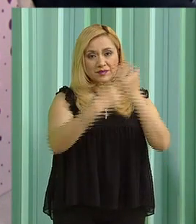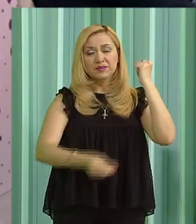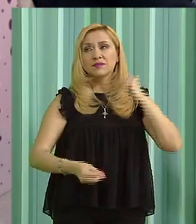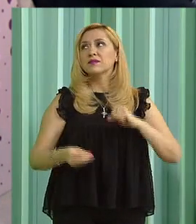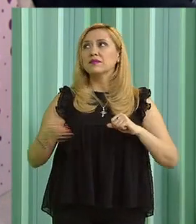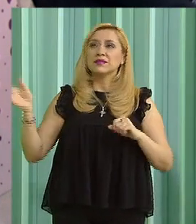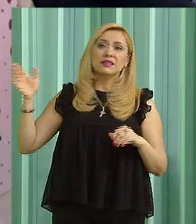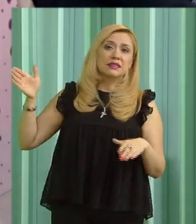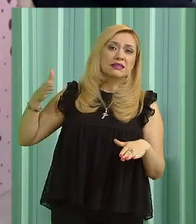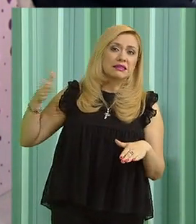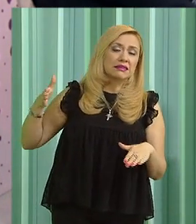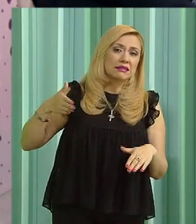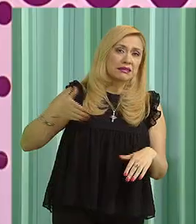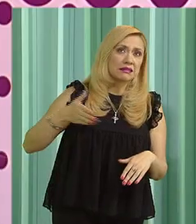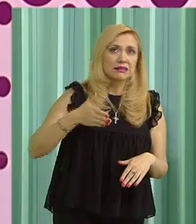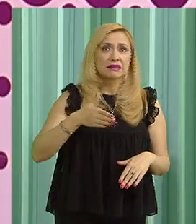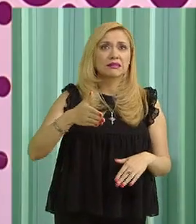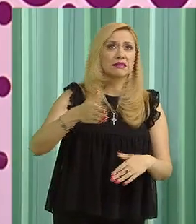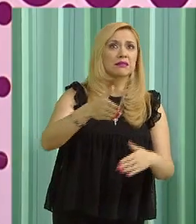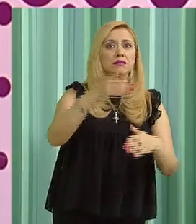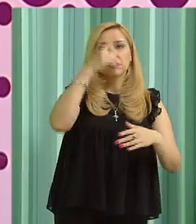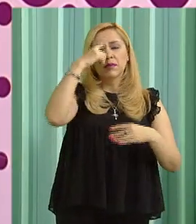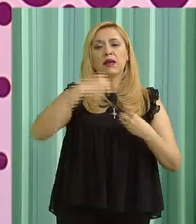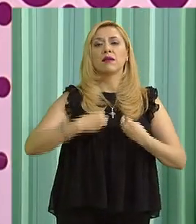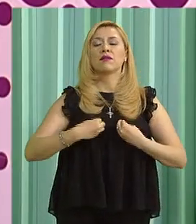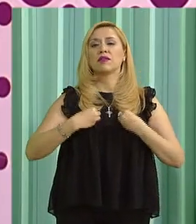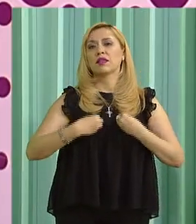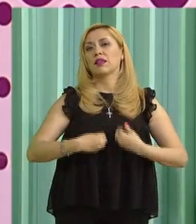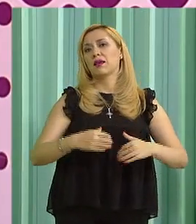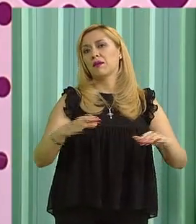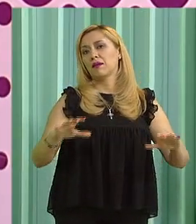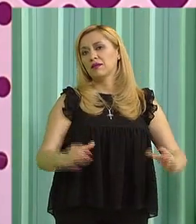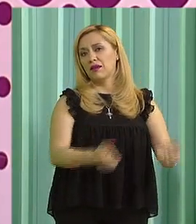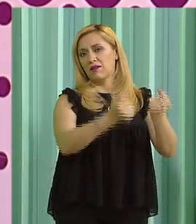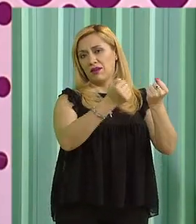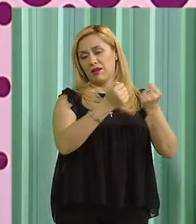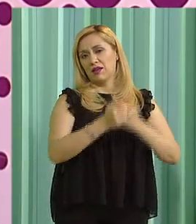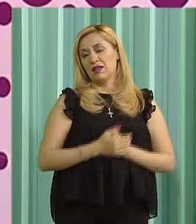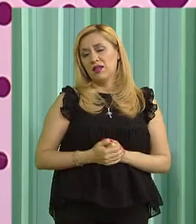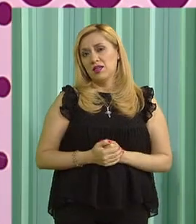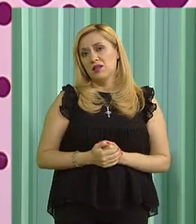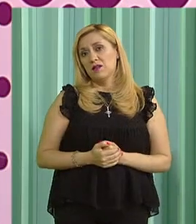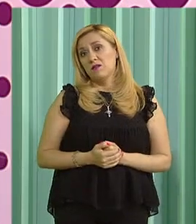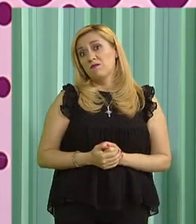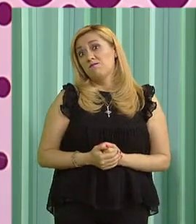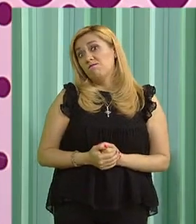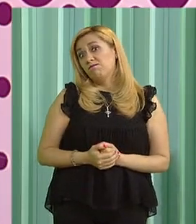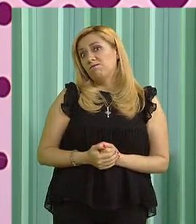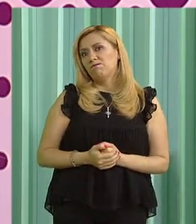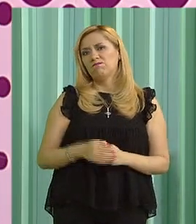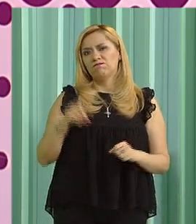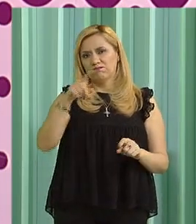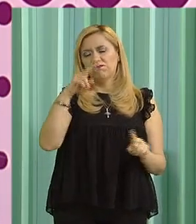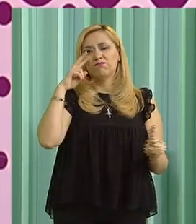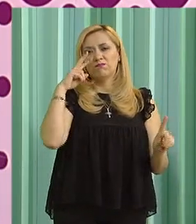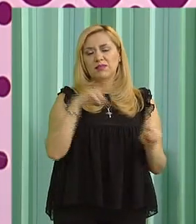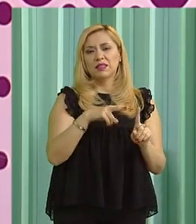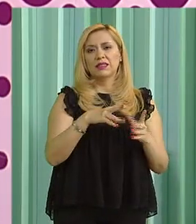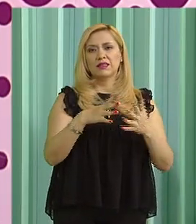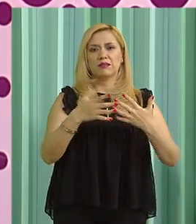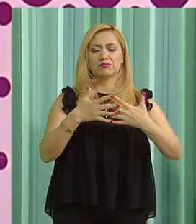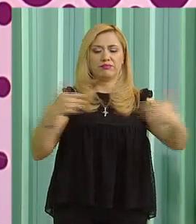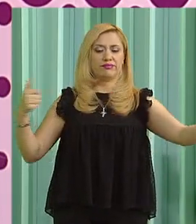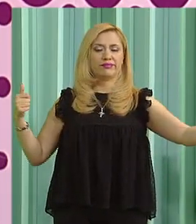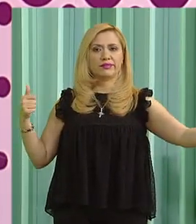puedan tener mejores condiciones de vida en general. Ya de entrada ahí vemos que hay una